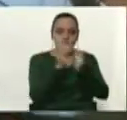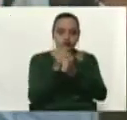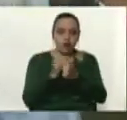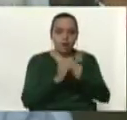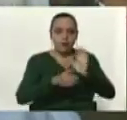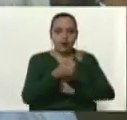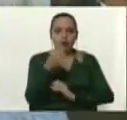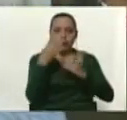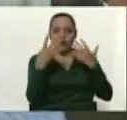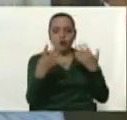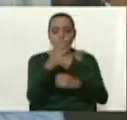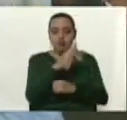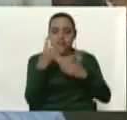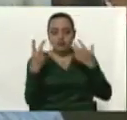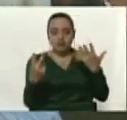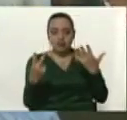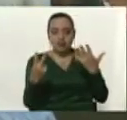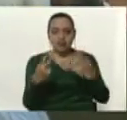complot,